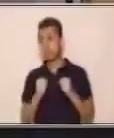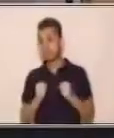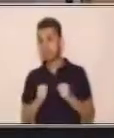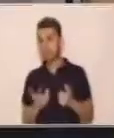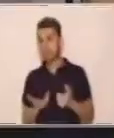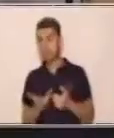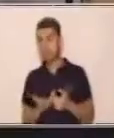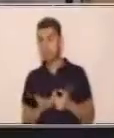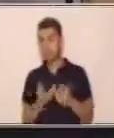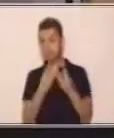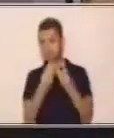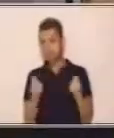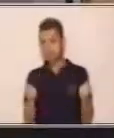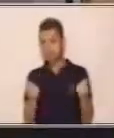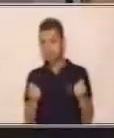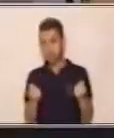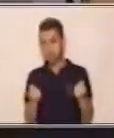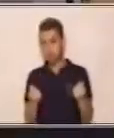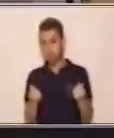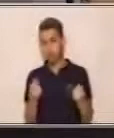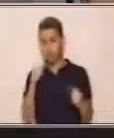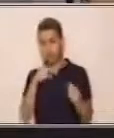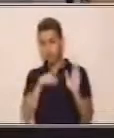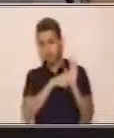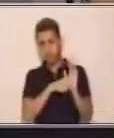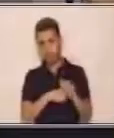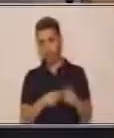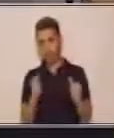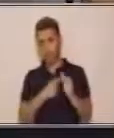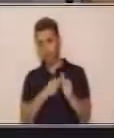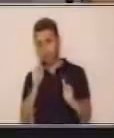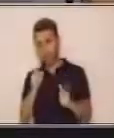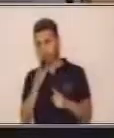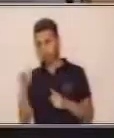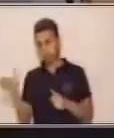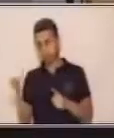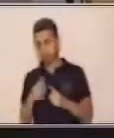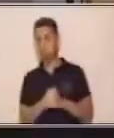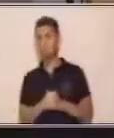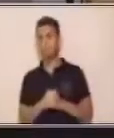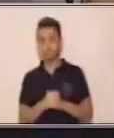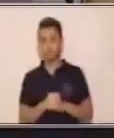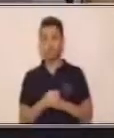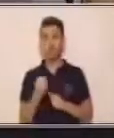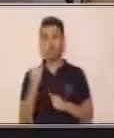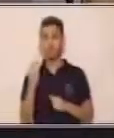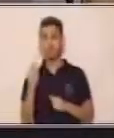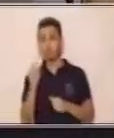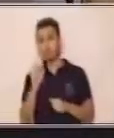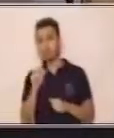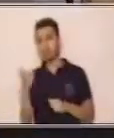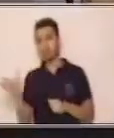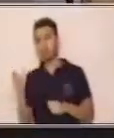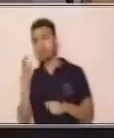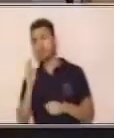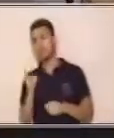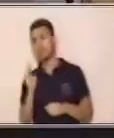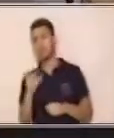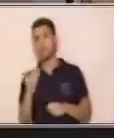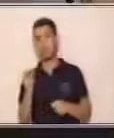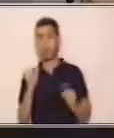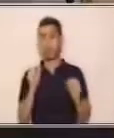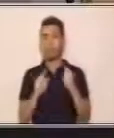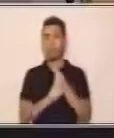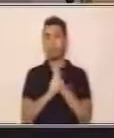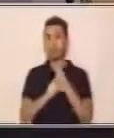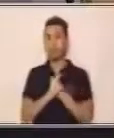difícil resolver algunas restas con decimales. La numeración decimal a veces nos puede dar cierto problema.